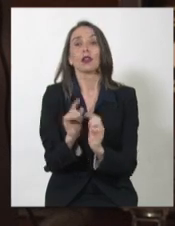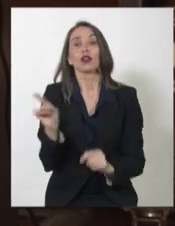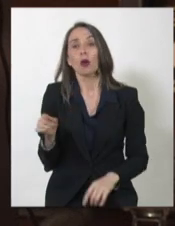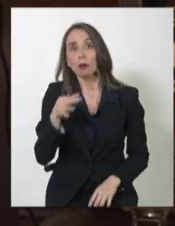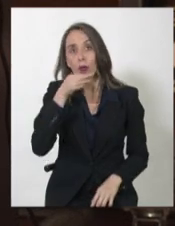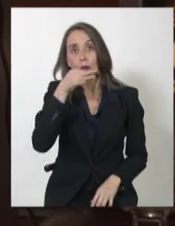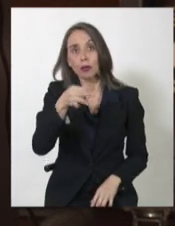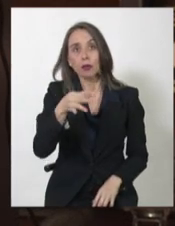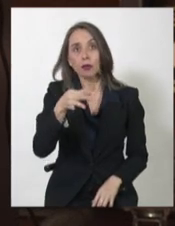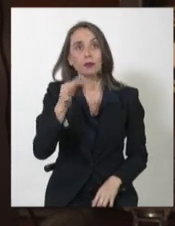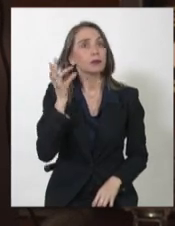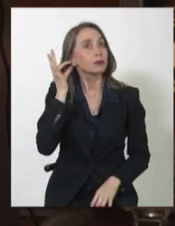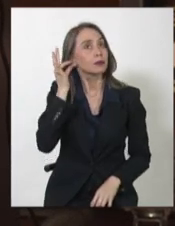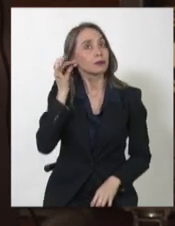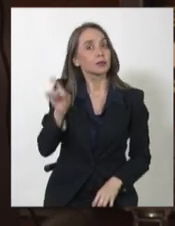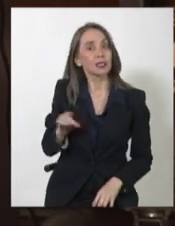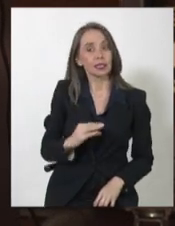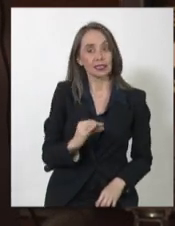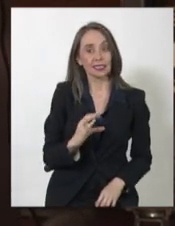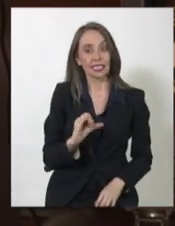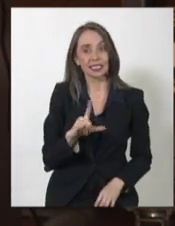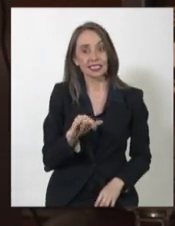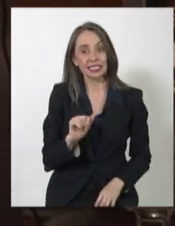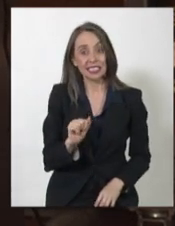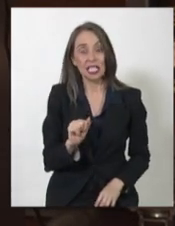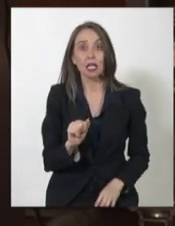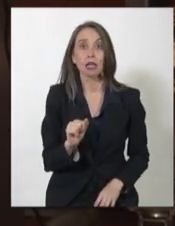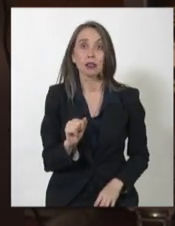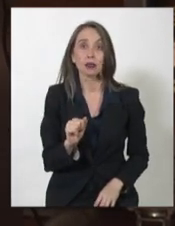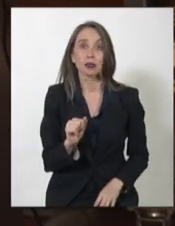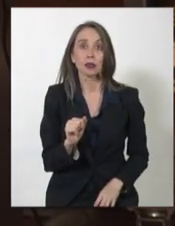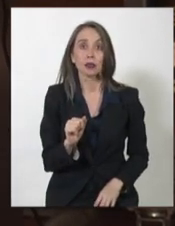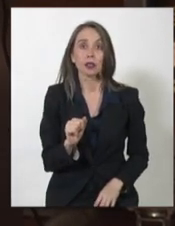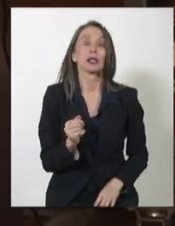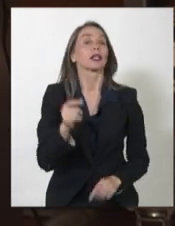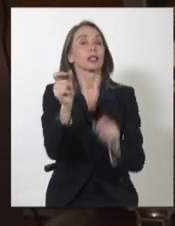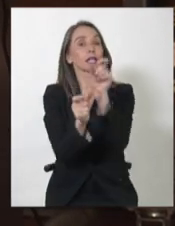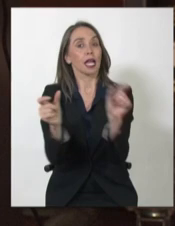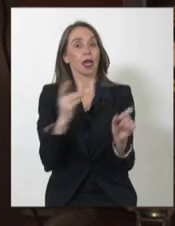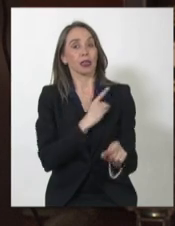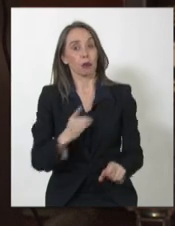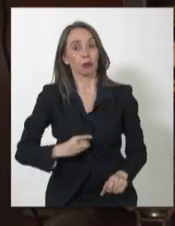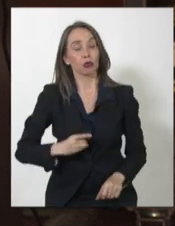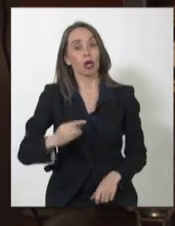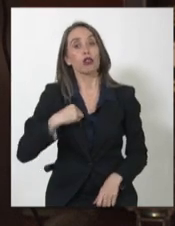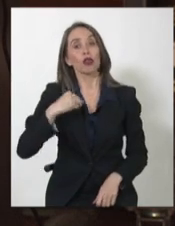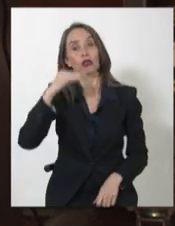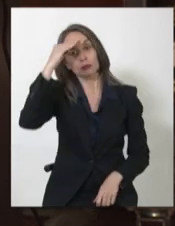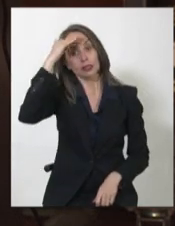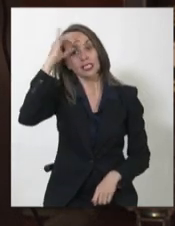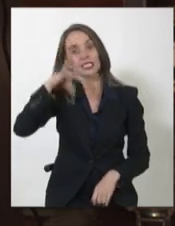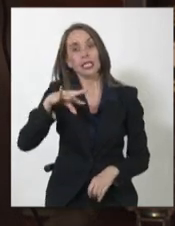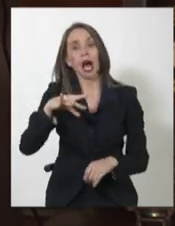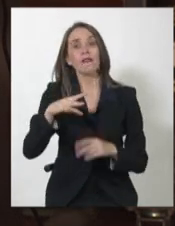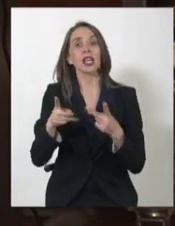señaló la Cecilia, es que los parlamentarios manejan una técnica, ¿no? Todo lo que es la